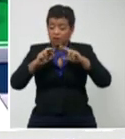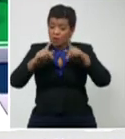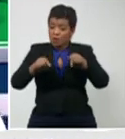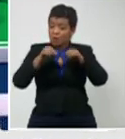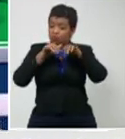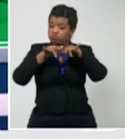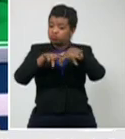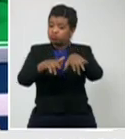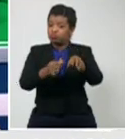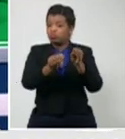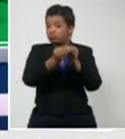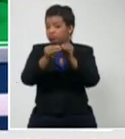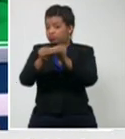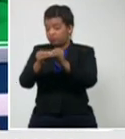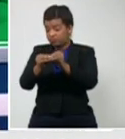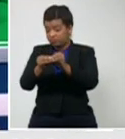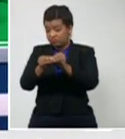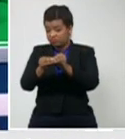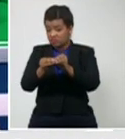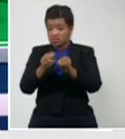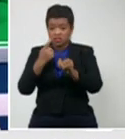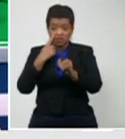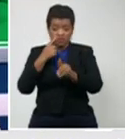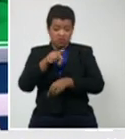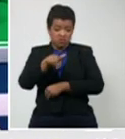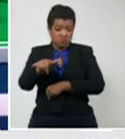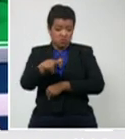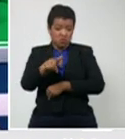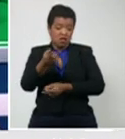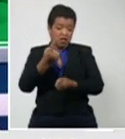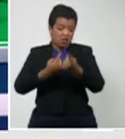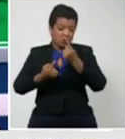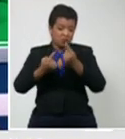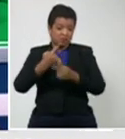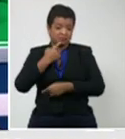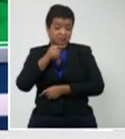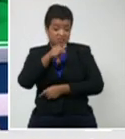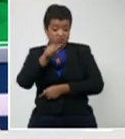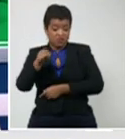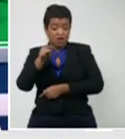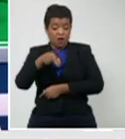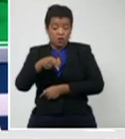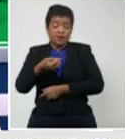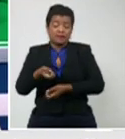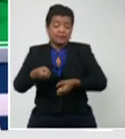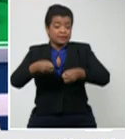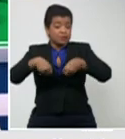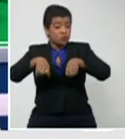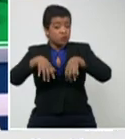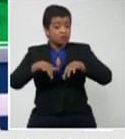este rebrote, como también le llaman algunos a lo que ha estado sucediendo,